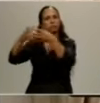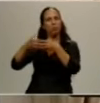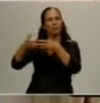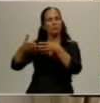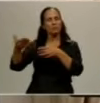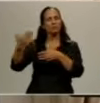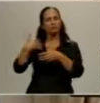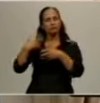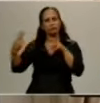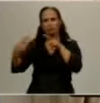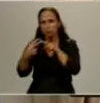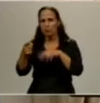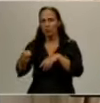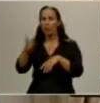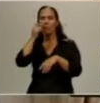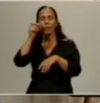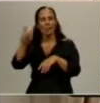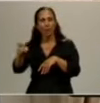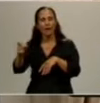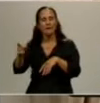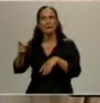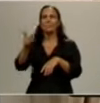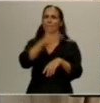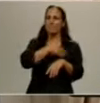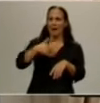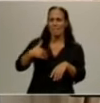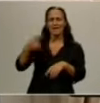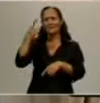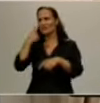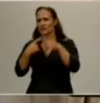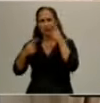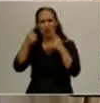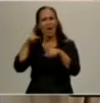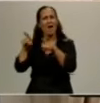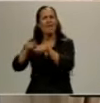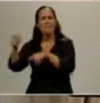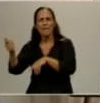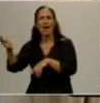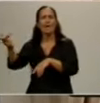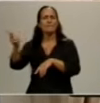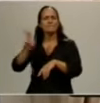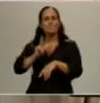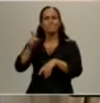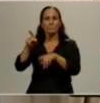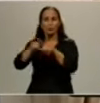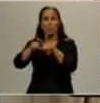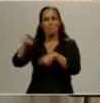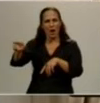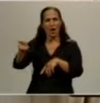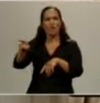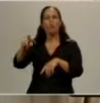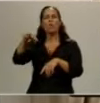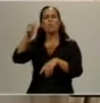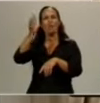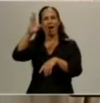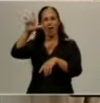mí, su padre, su madre que lloraba, su hermana, su hermano, Pablo